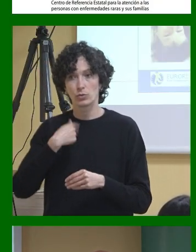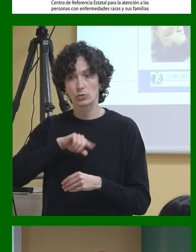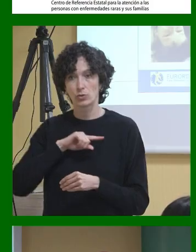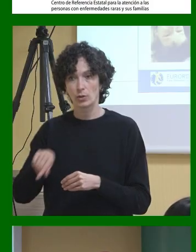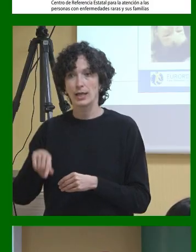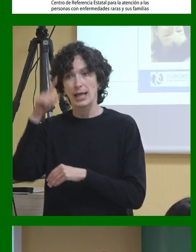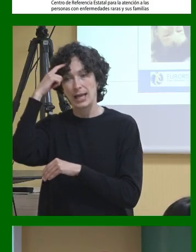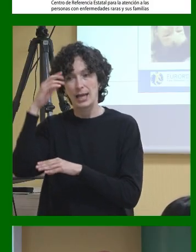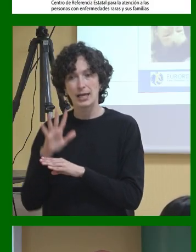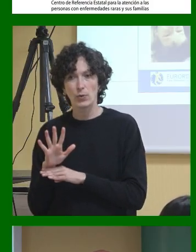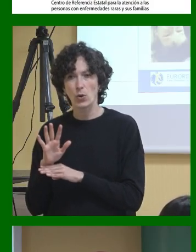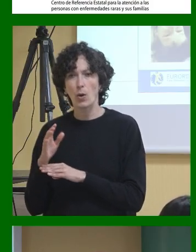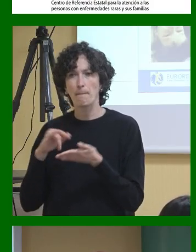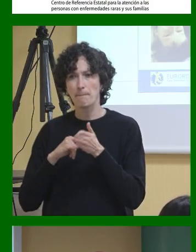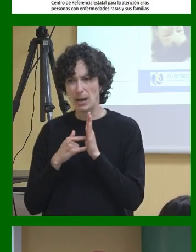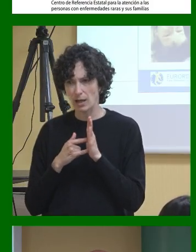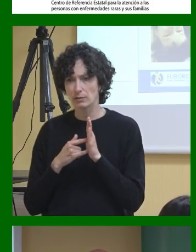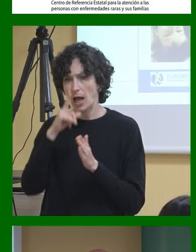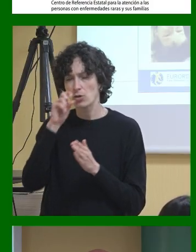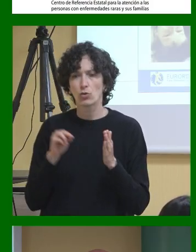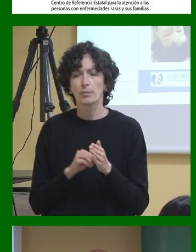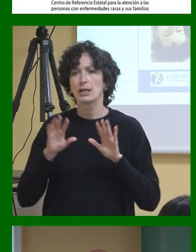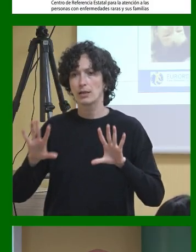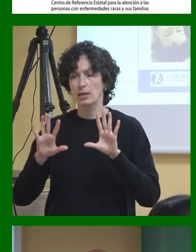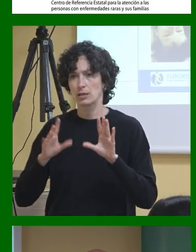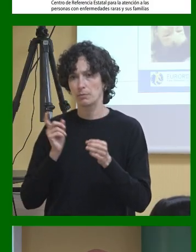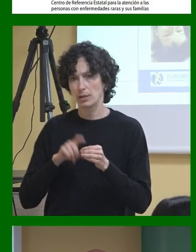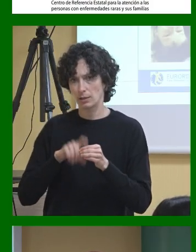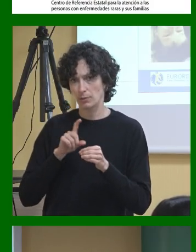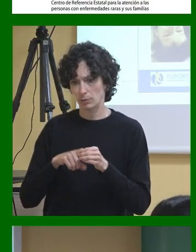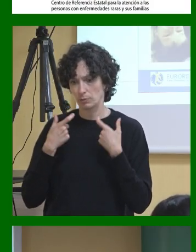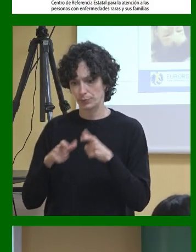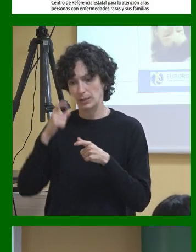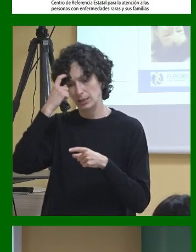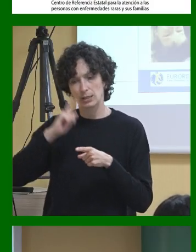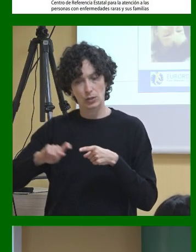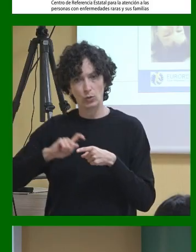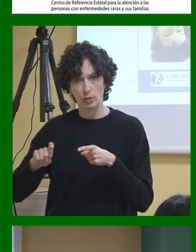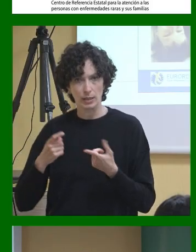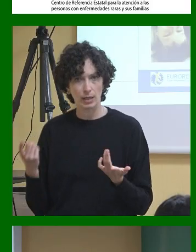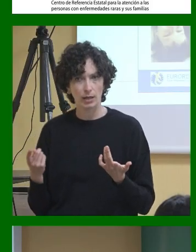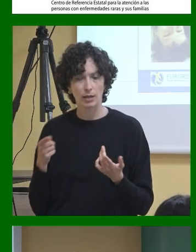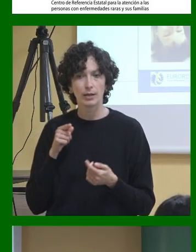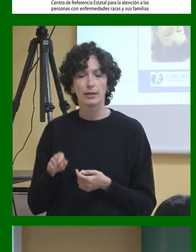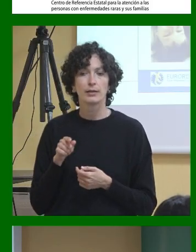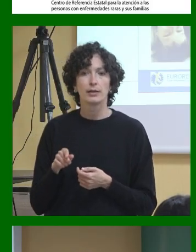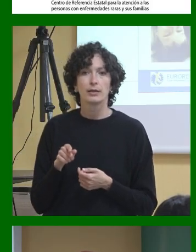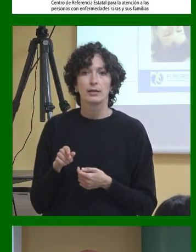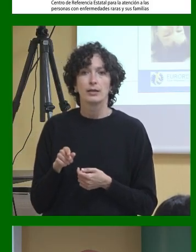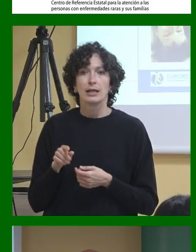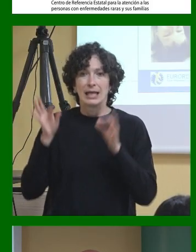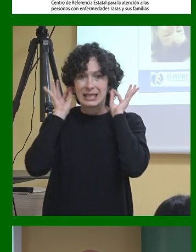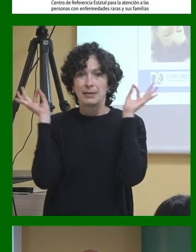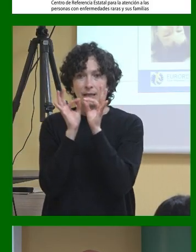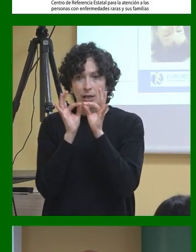que es aquí participamos en 2010, en la parte de Europlan de psicología. Fue el primer seminario que